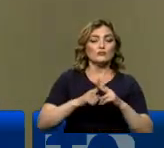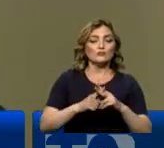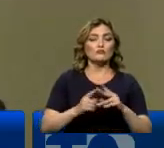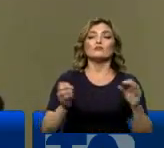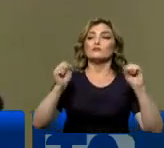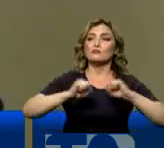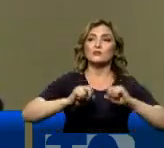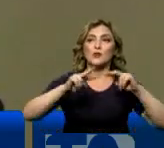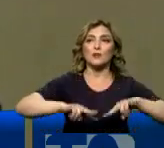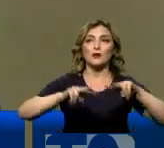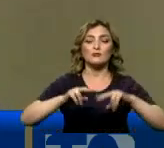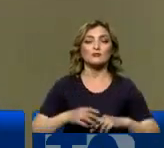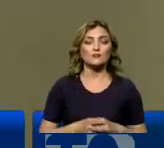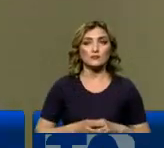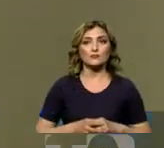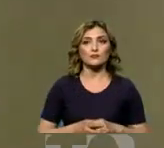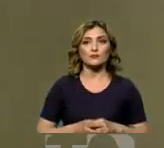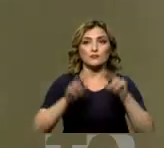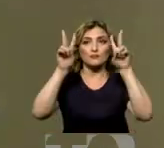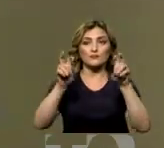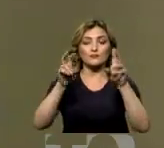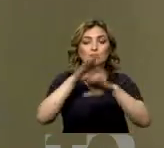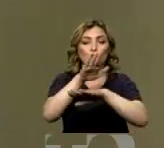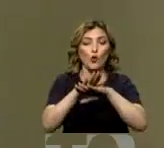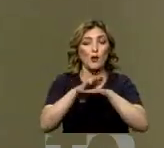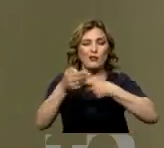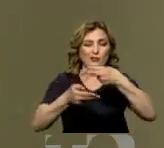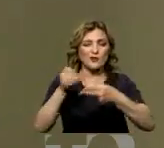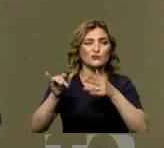ha podido encontrar temas relacionados con lavado de